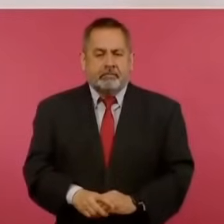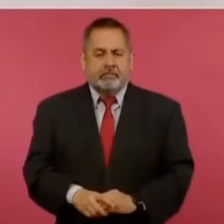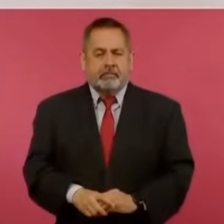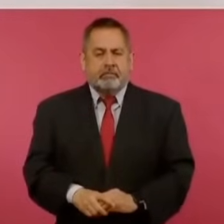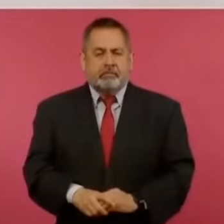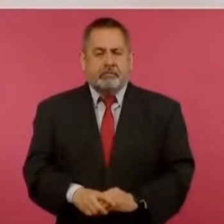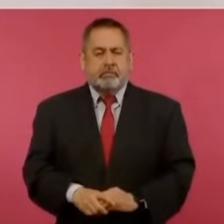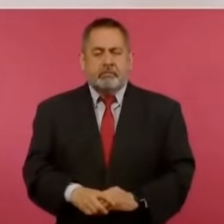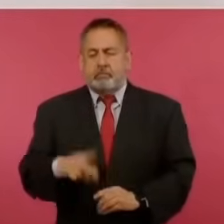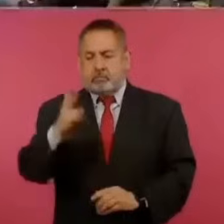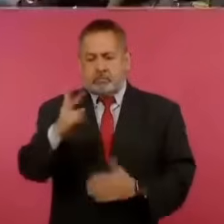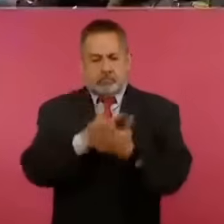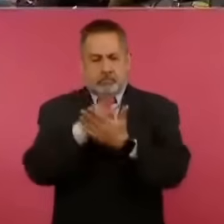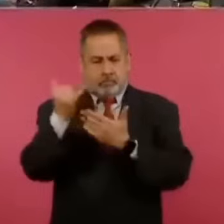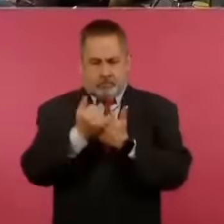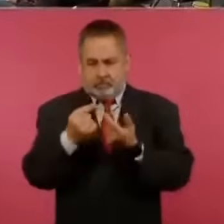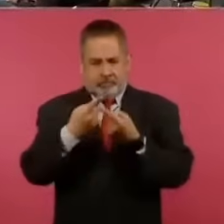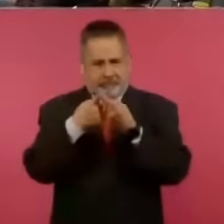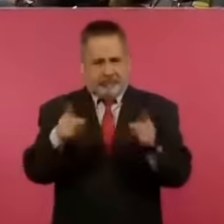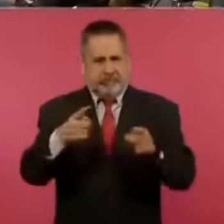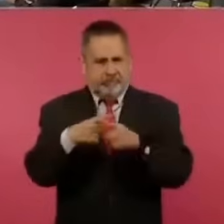Y son dos proyectos